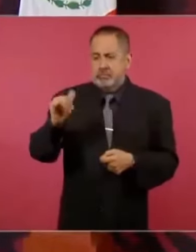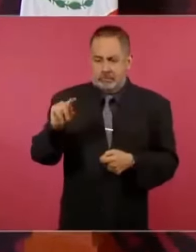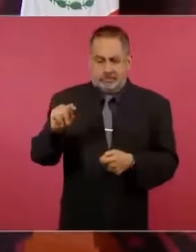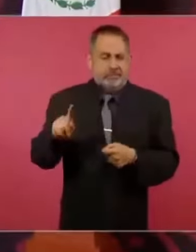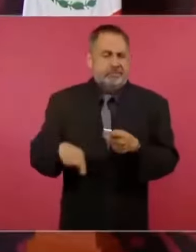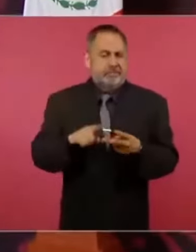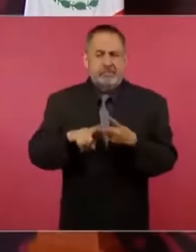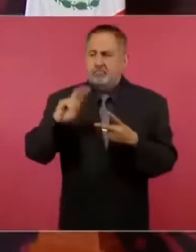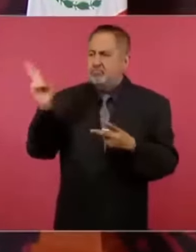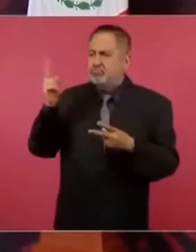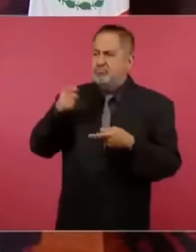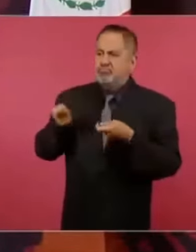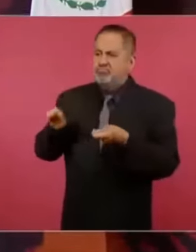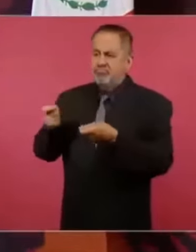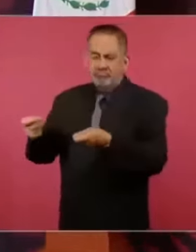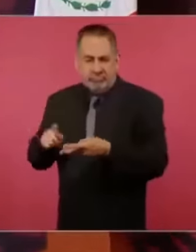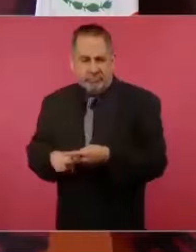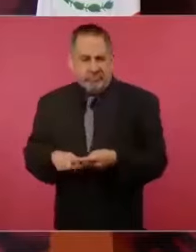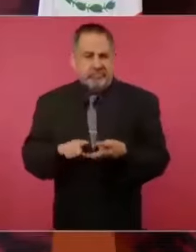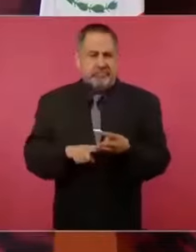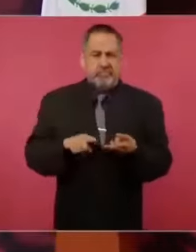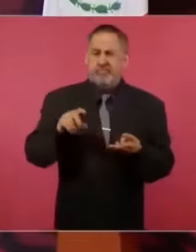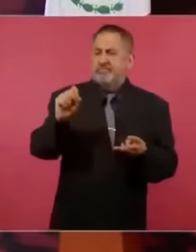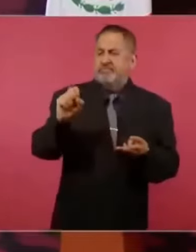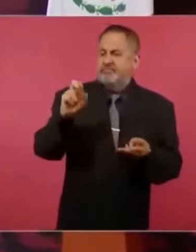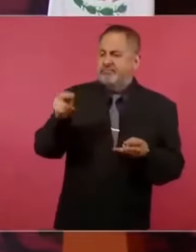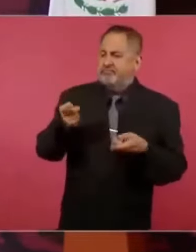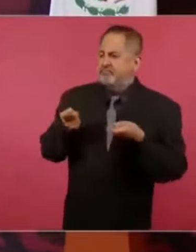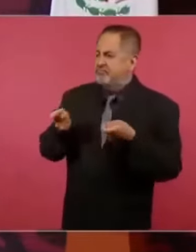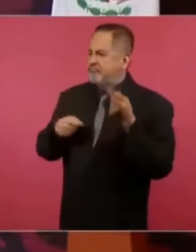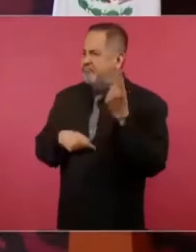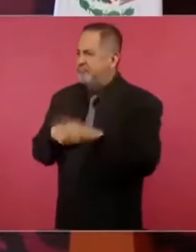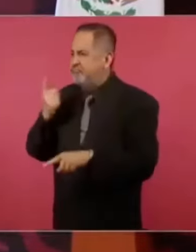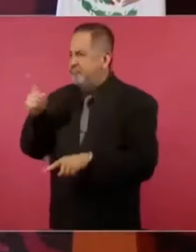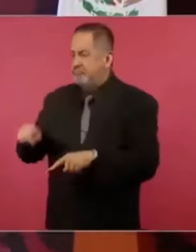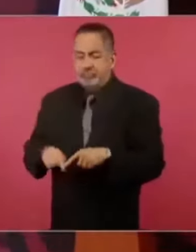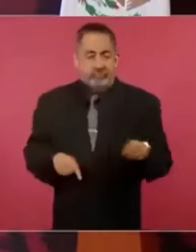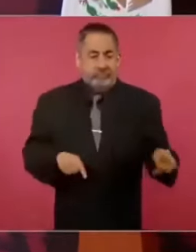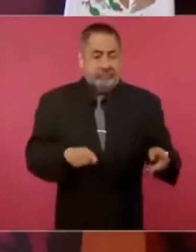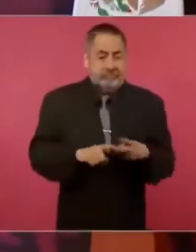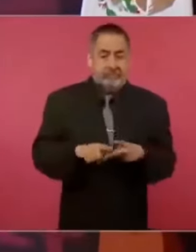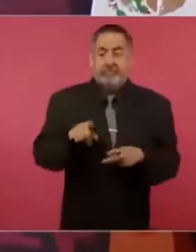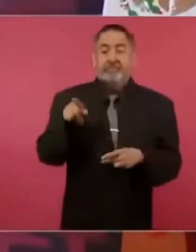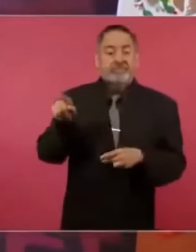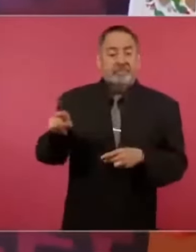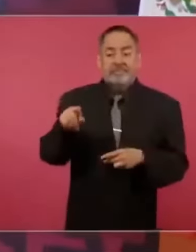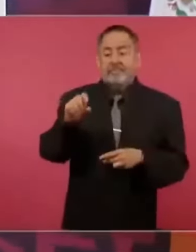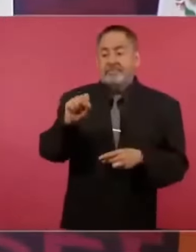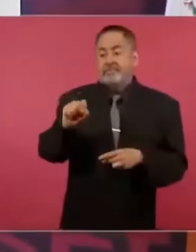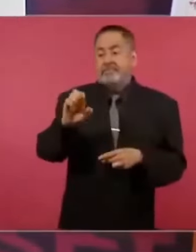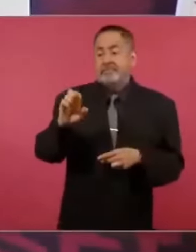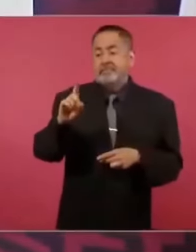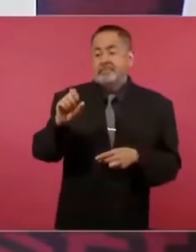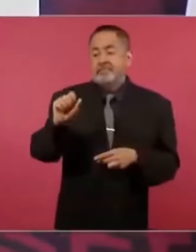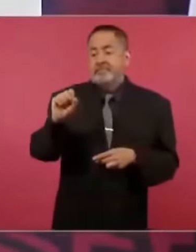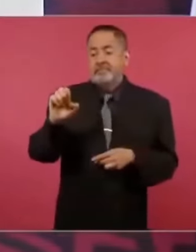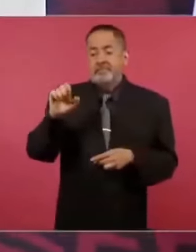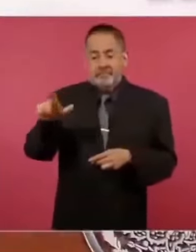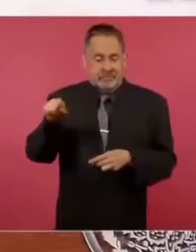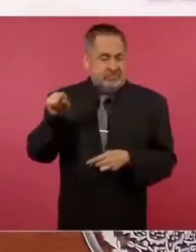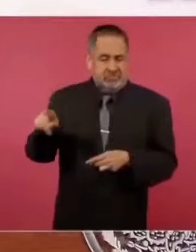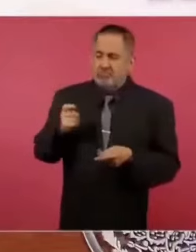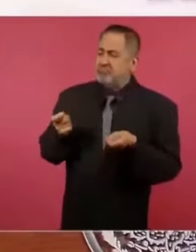públicas desde luego en la Secretaría de Educación Pública en la Secretaría de Desarrollo